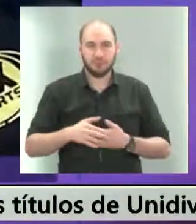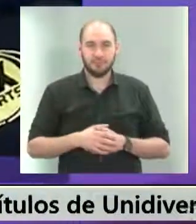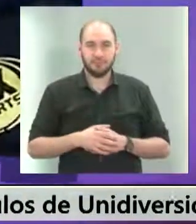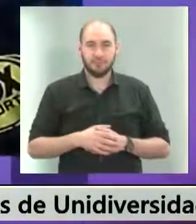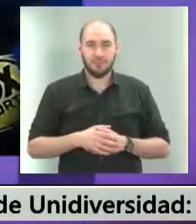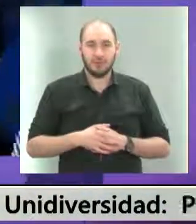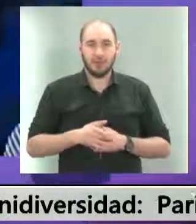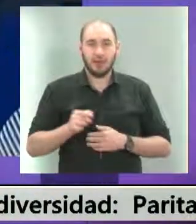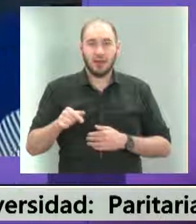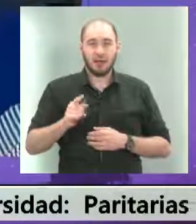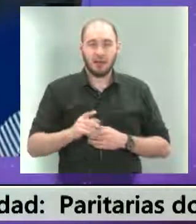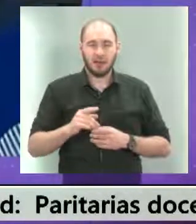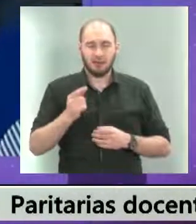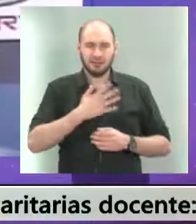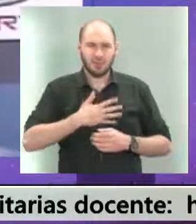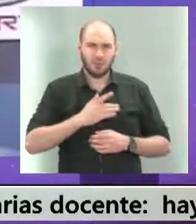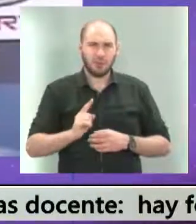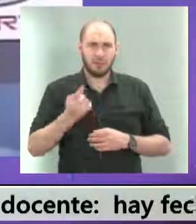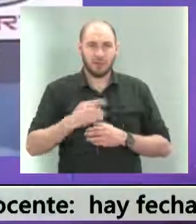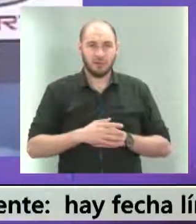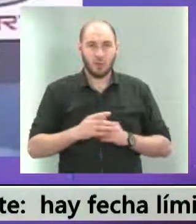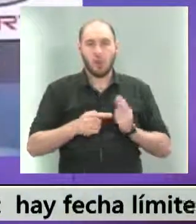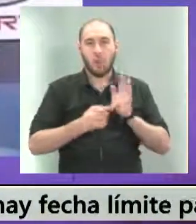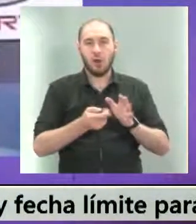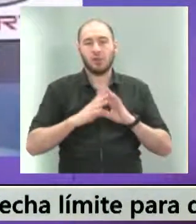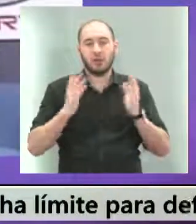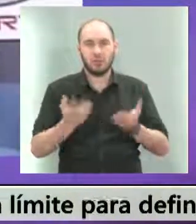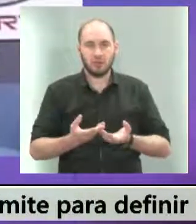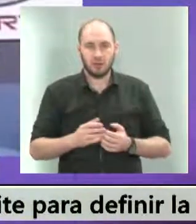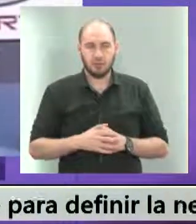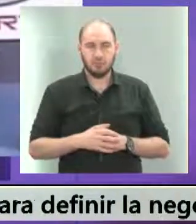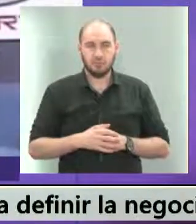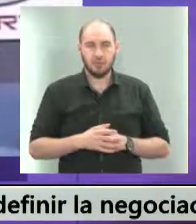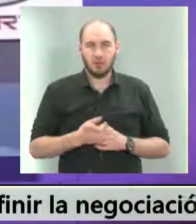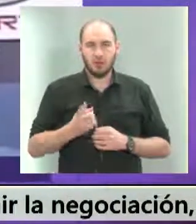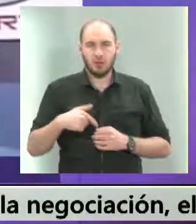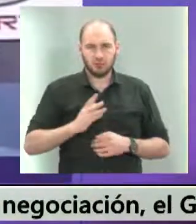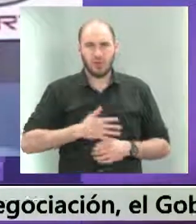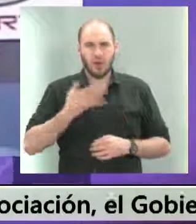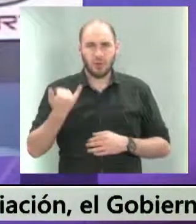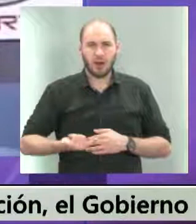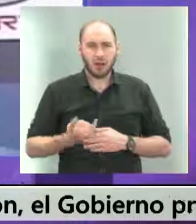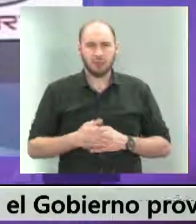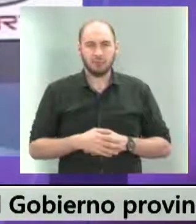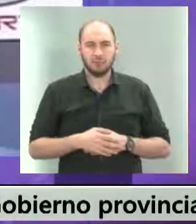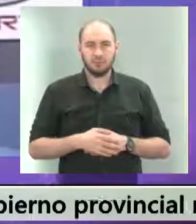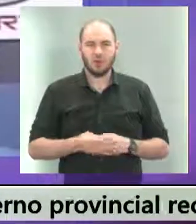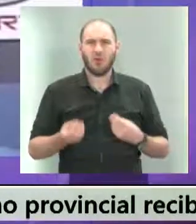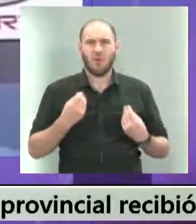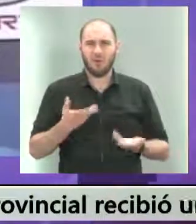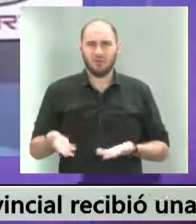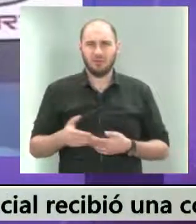es lo que realmente es la primera impresión que puedo tener. Demostrémosle al mundo de que tenemos pasión. ¿Cómo puede